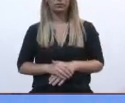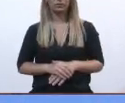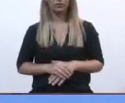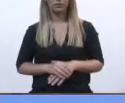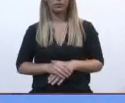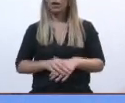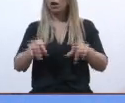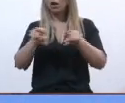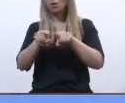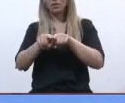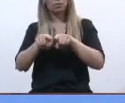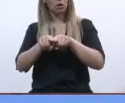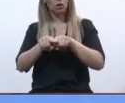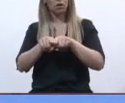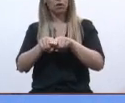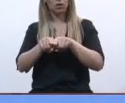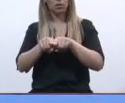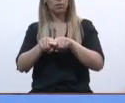Y lo mismo dice